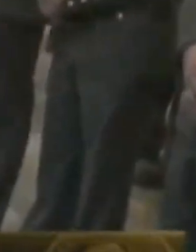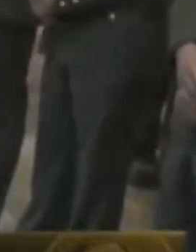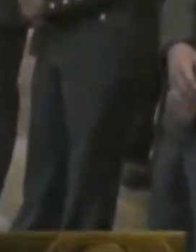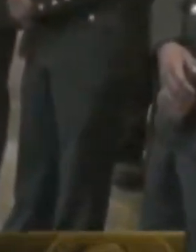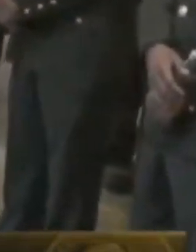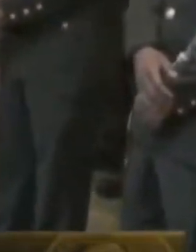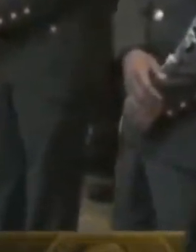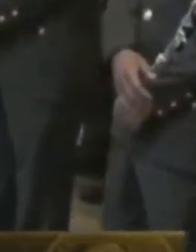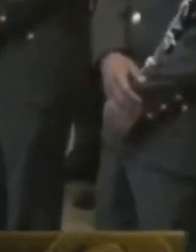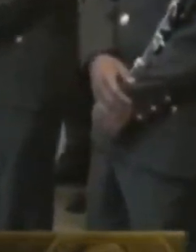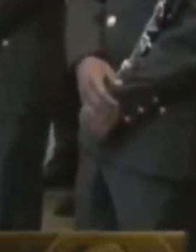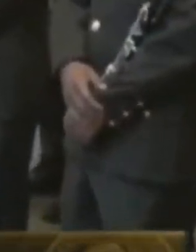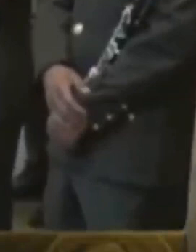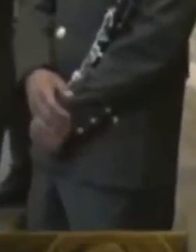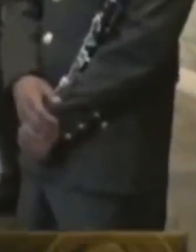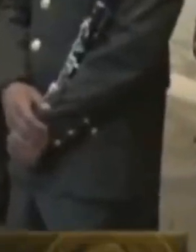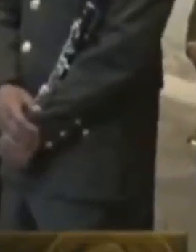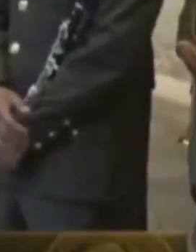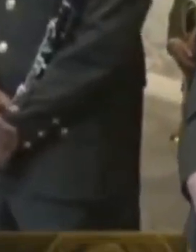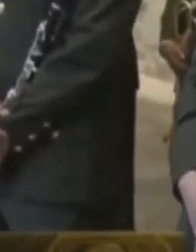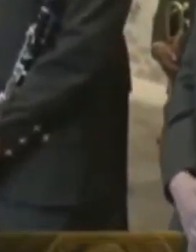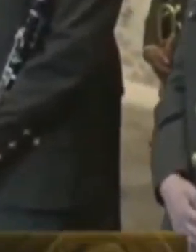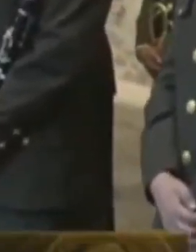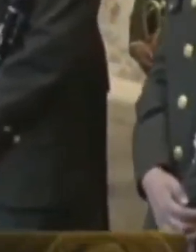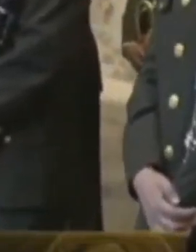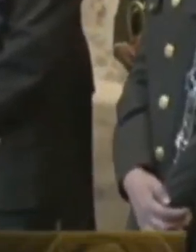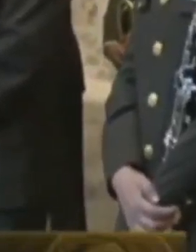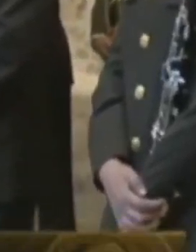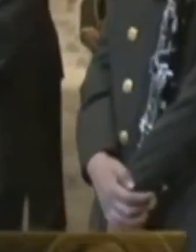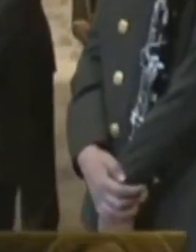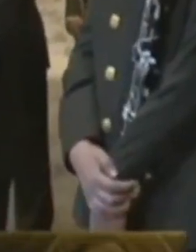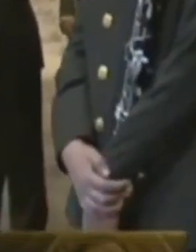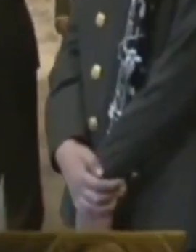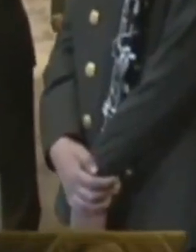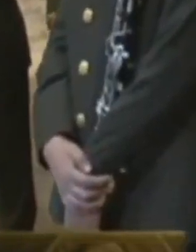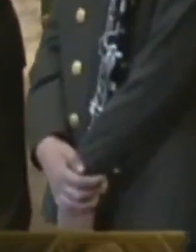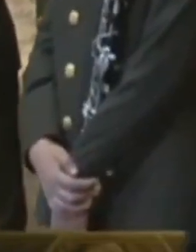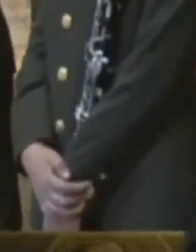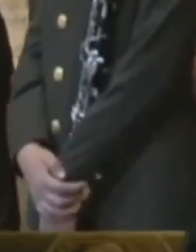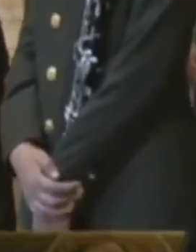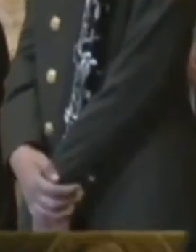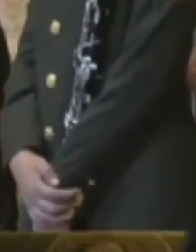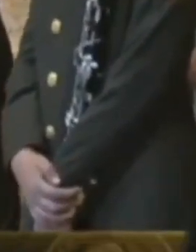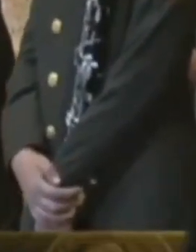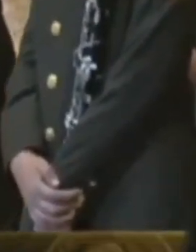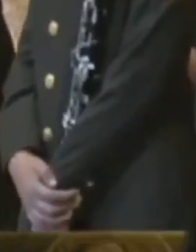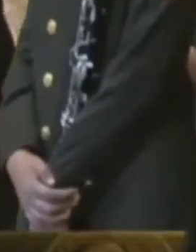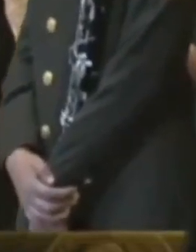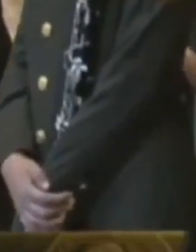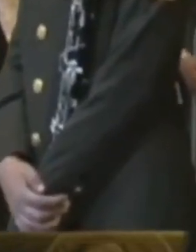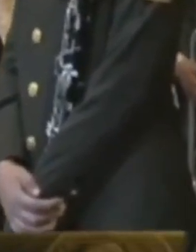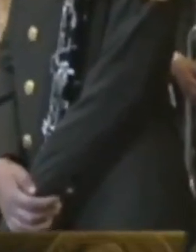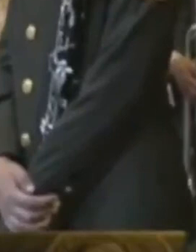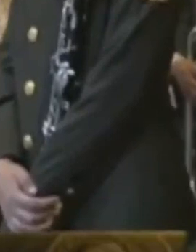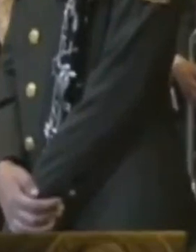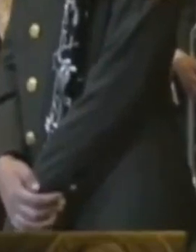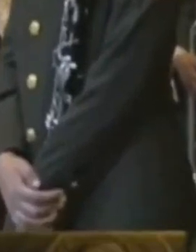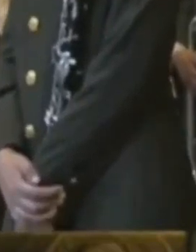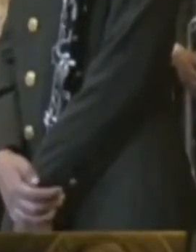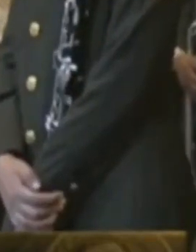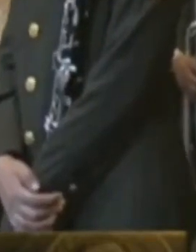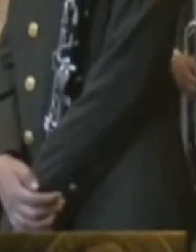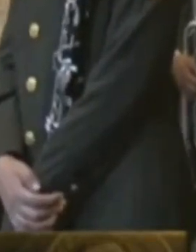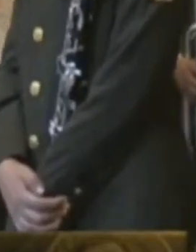de Chiapas, quien asiste precisamente derivado de que don Belisario Domínguez era originario de este estado de